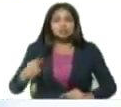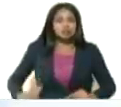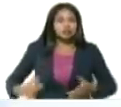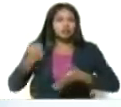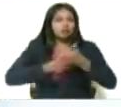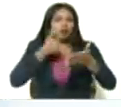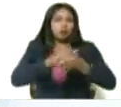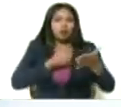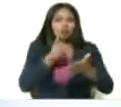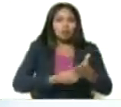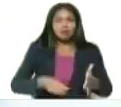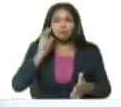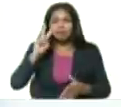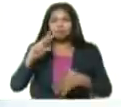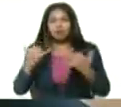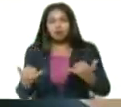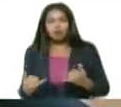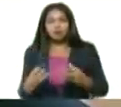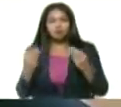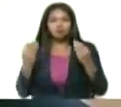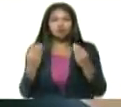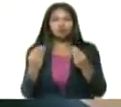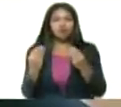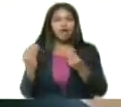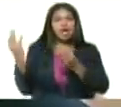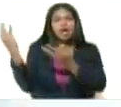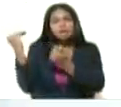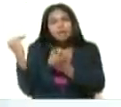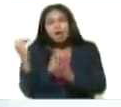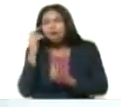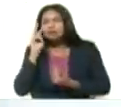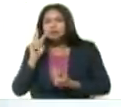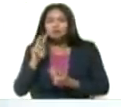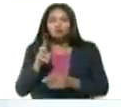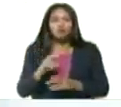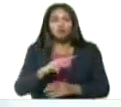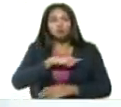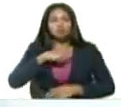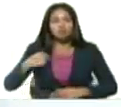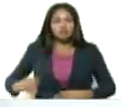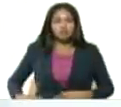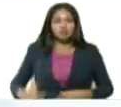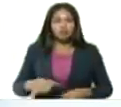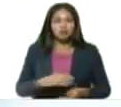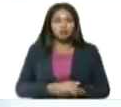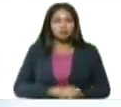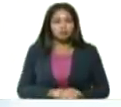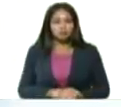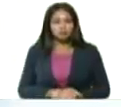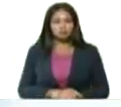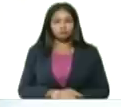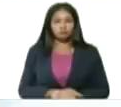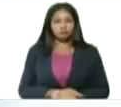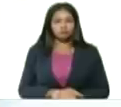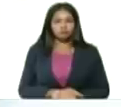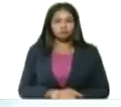Hemos visto con mucha esperanza cómo la ciudad china de